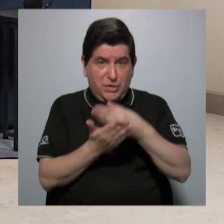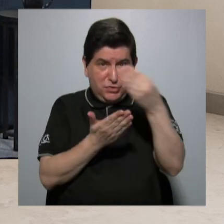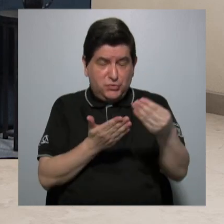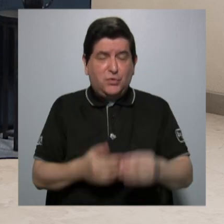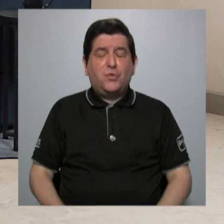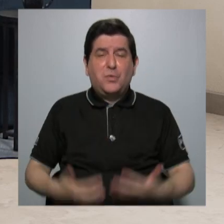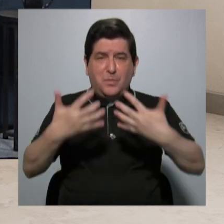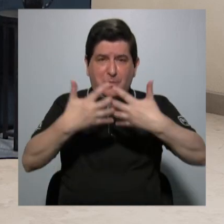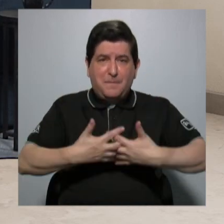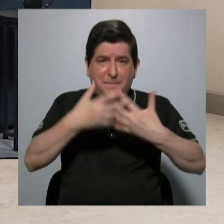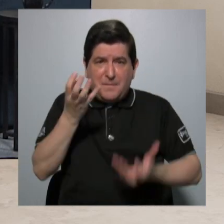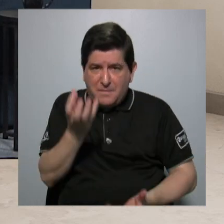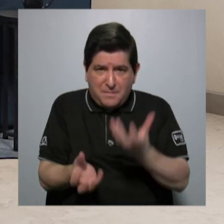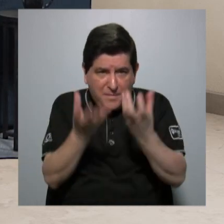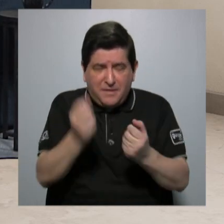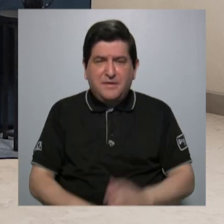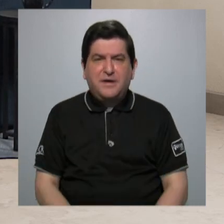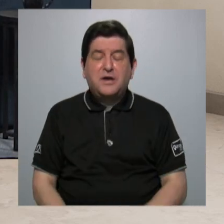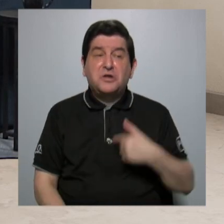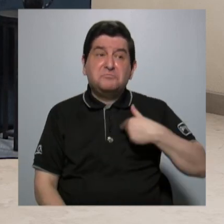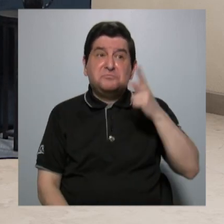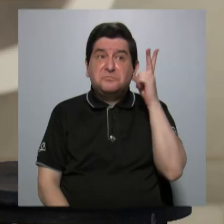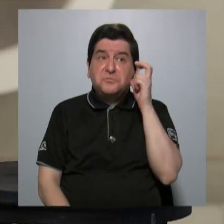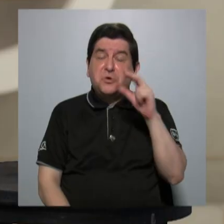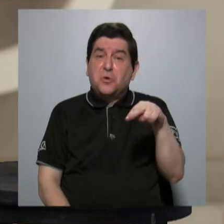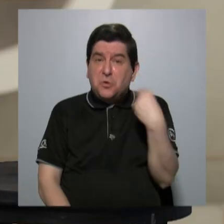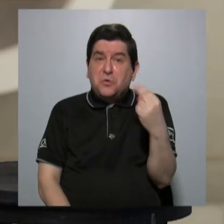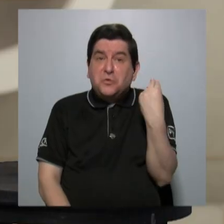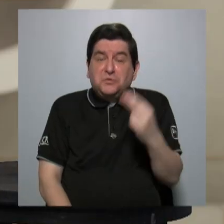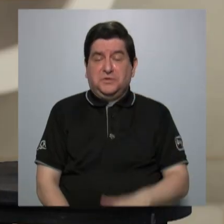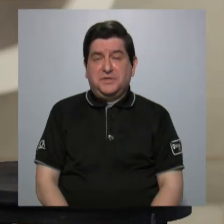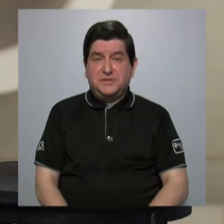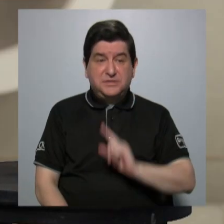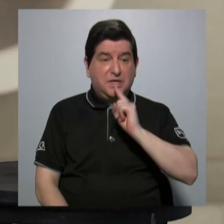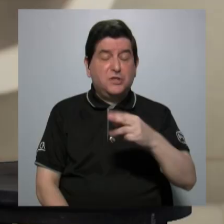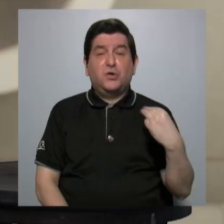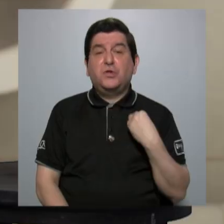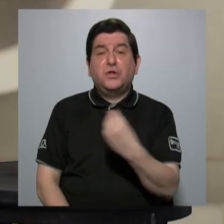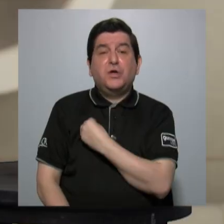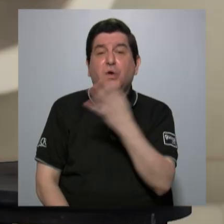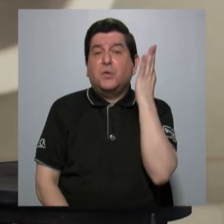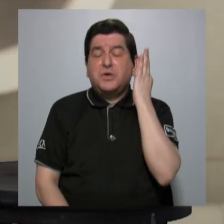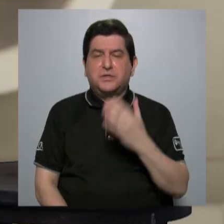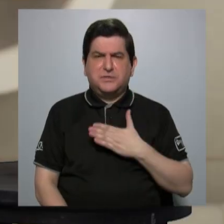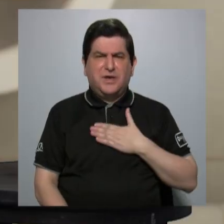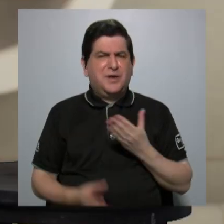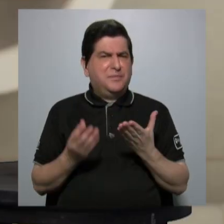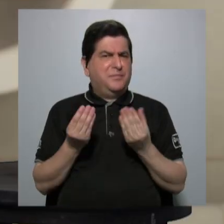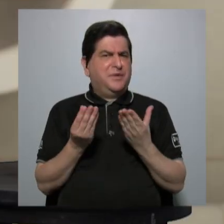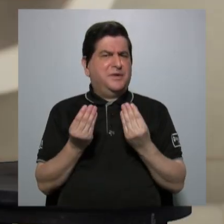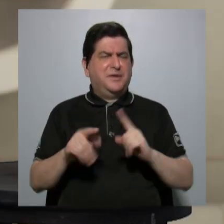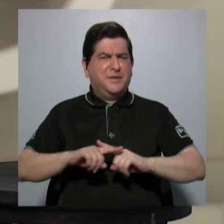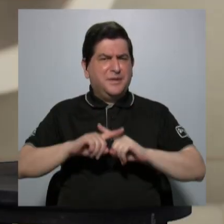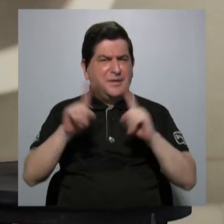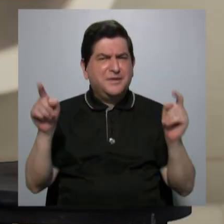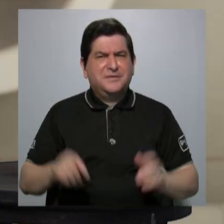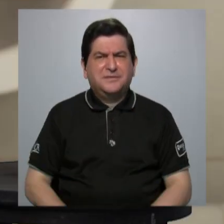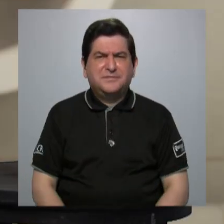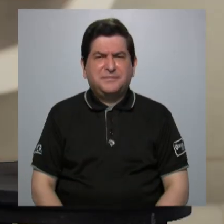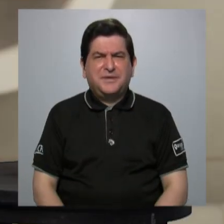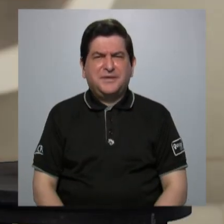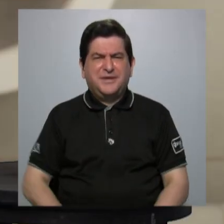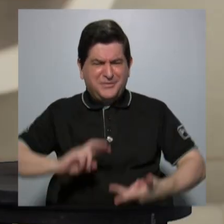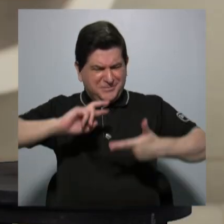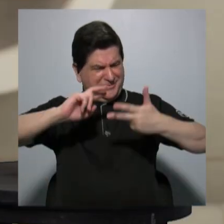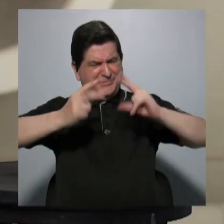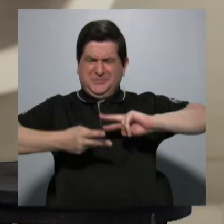comprar este incinerador ya entonces? Lo escuché en las noticias, ¿verdad? Que lo anunció la ministra, me asustó un poco, pero hay como